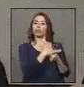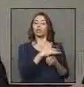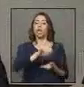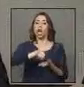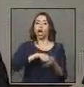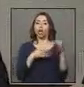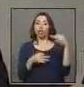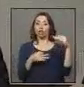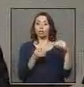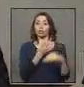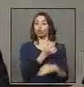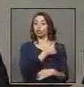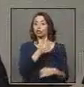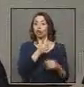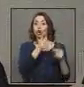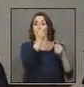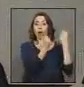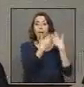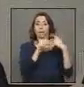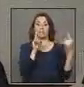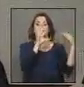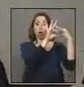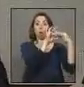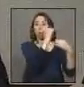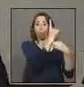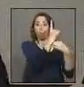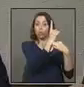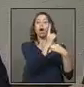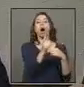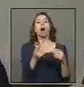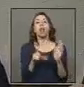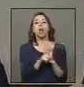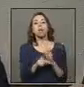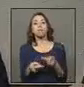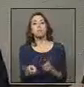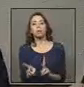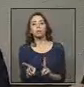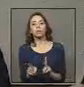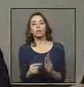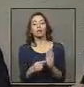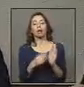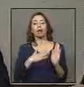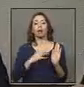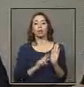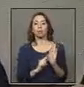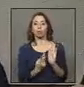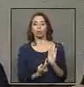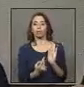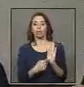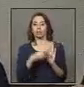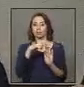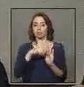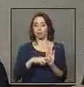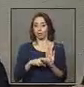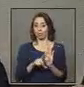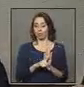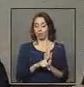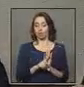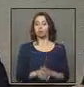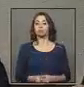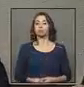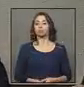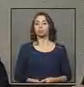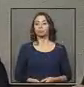contratos de exclusividad están permitidos y esto es lo que en definitiva pretende modificar el presente proyecto de ley.